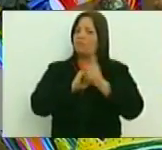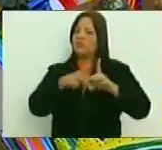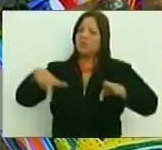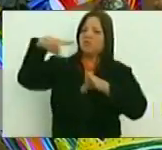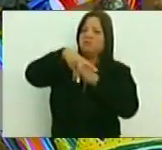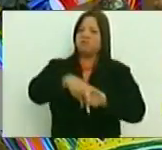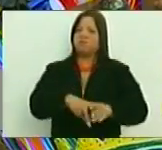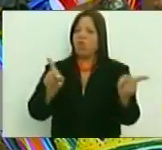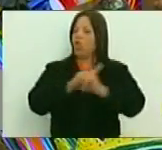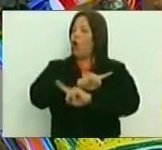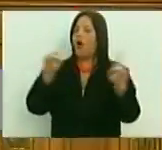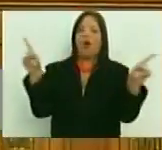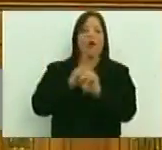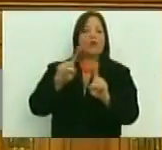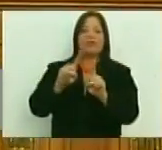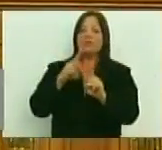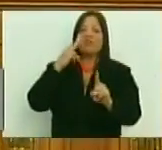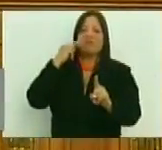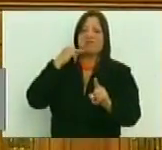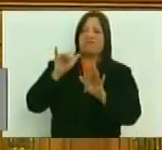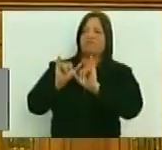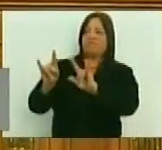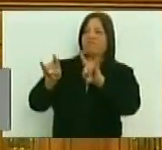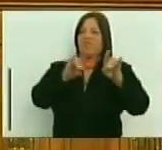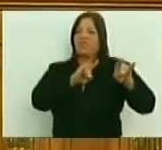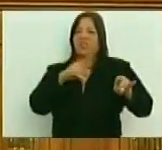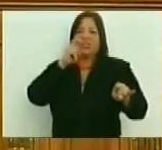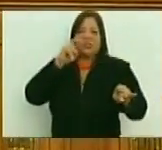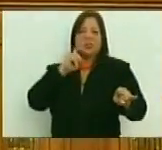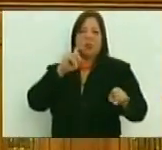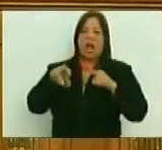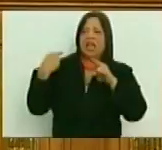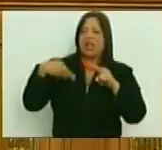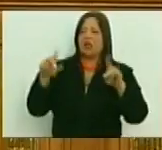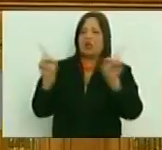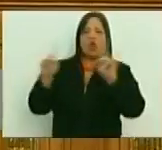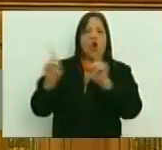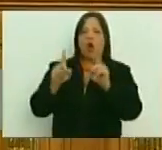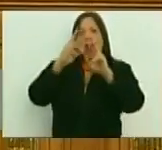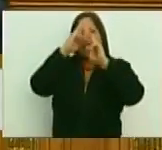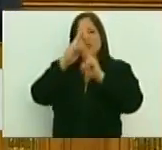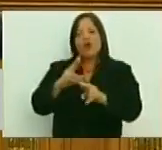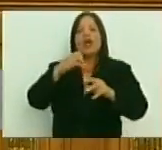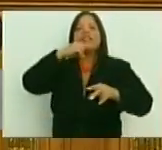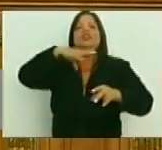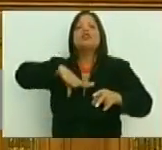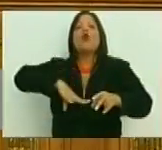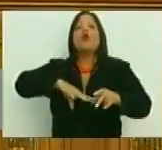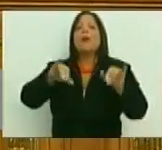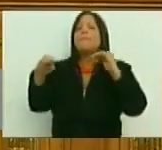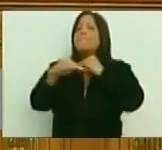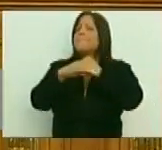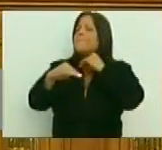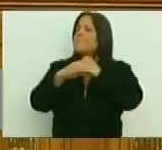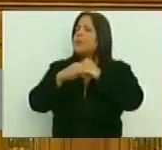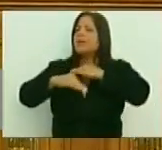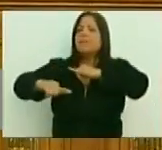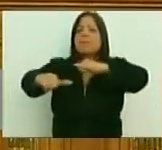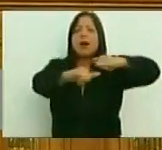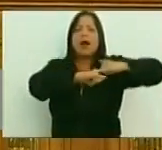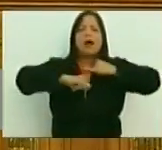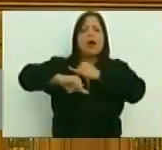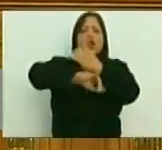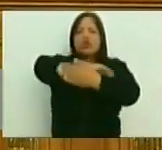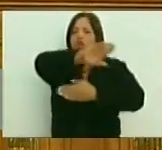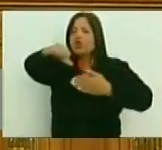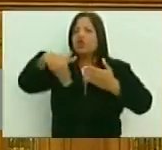supremacías regionales, ni raciales, ni sexuales, ni religiosas. Es decir, una historia que tenga la misma tesitura